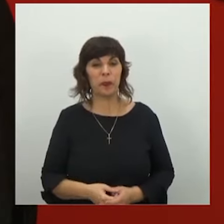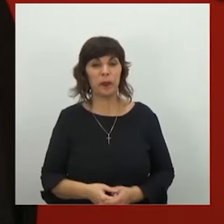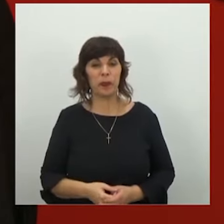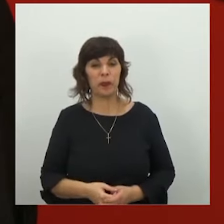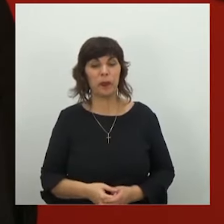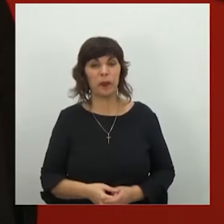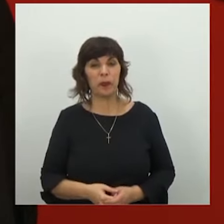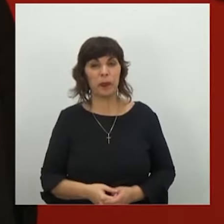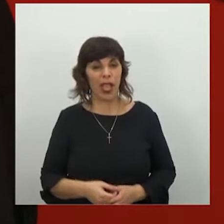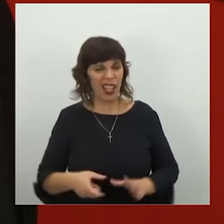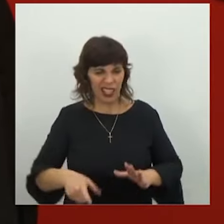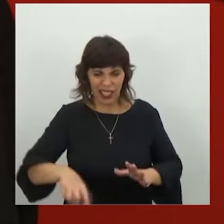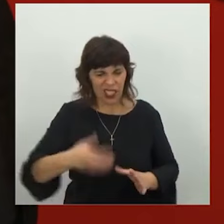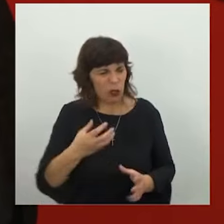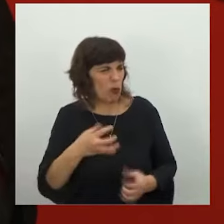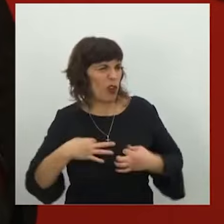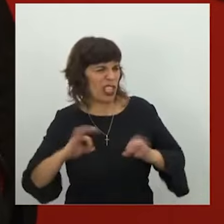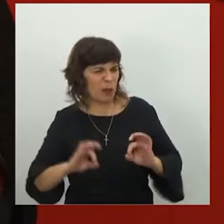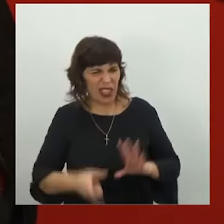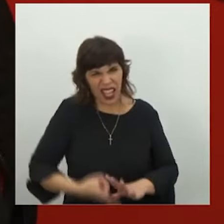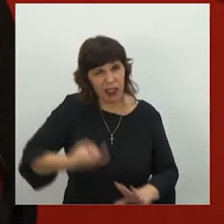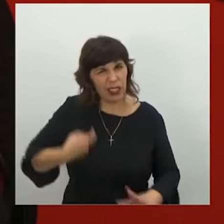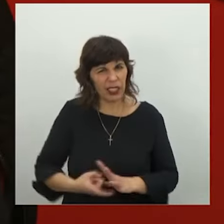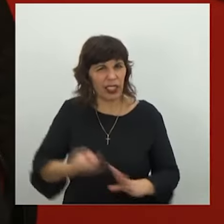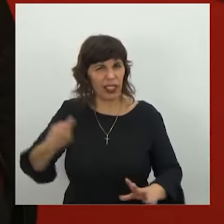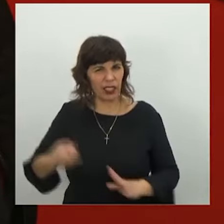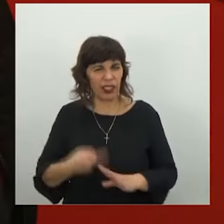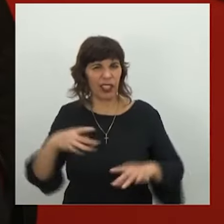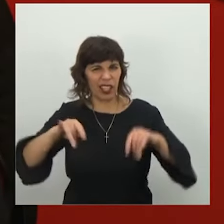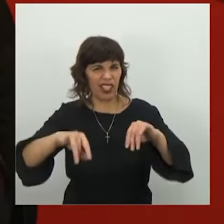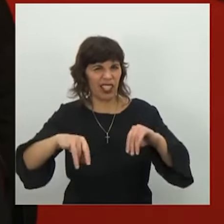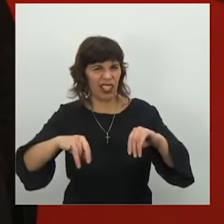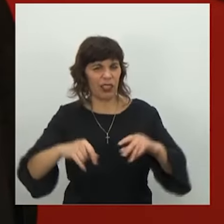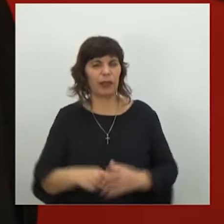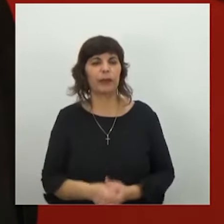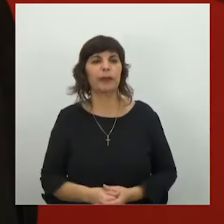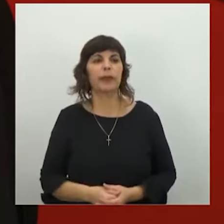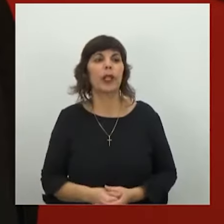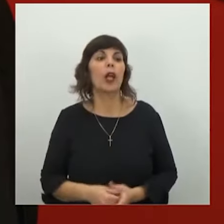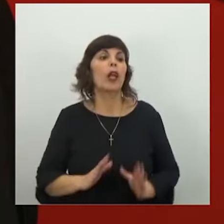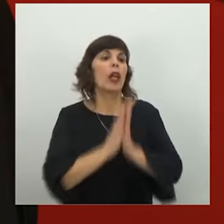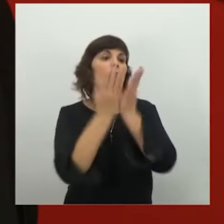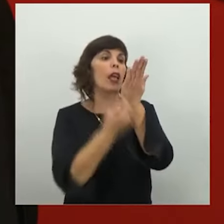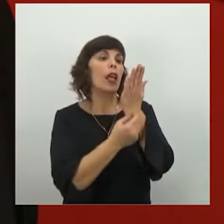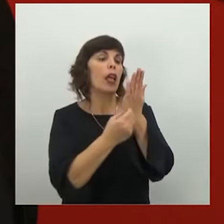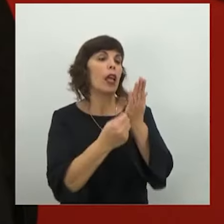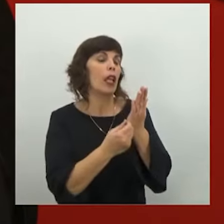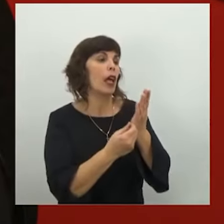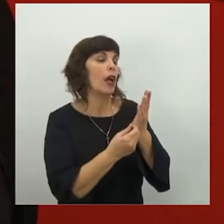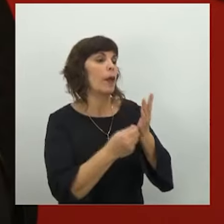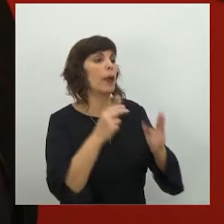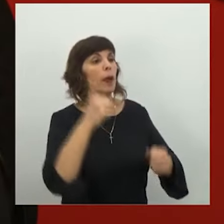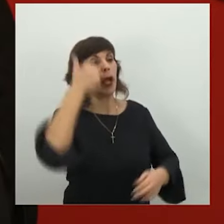tierra. Lo podemos leer también con Isaac, que los